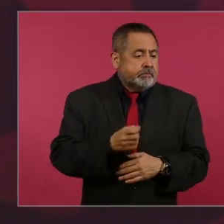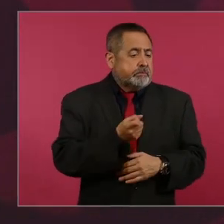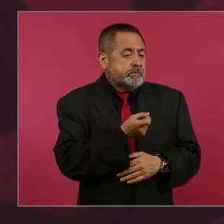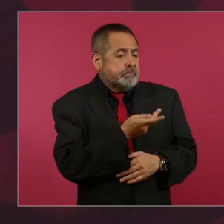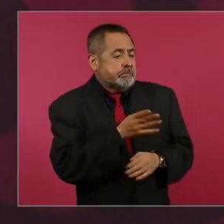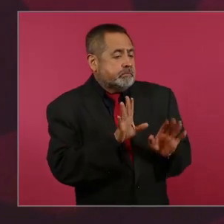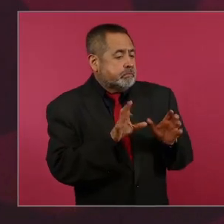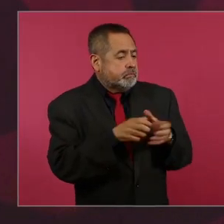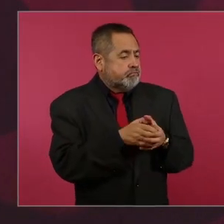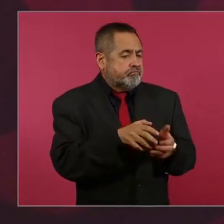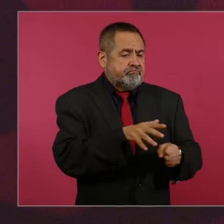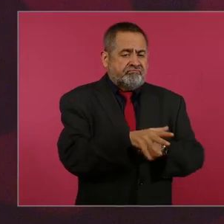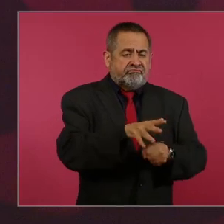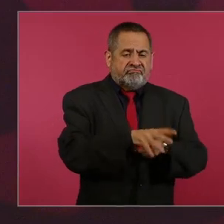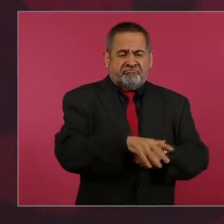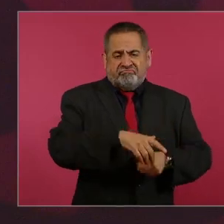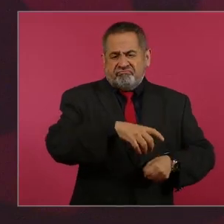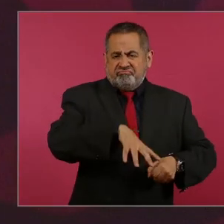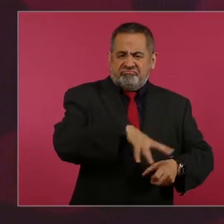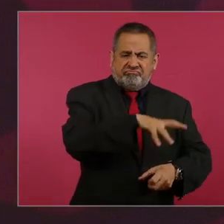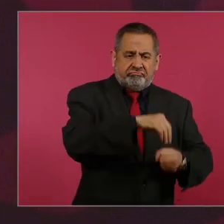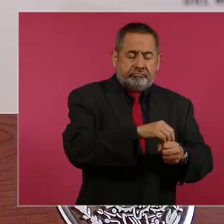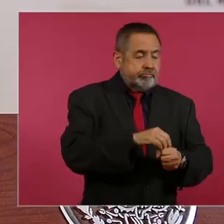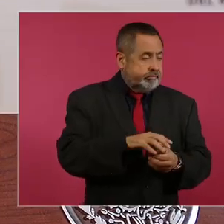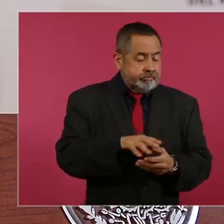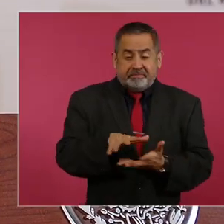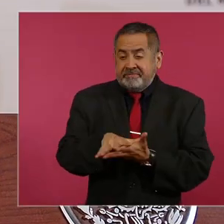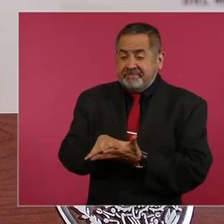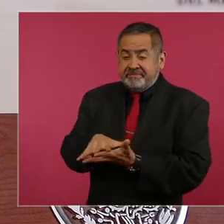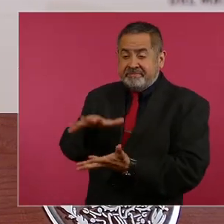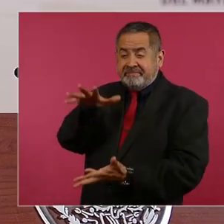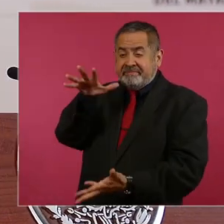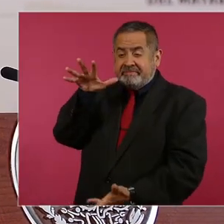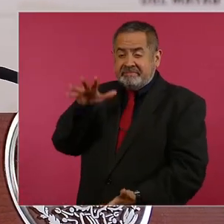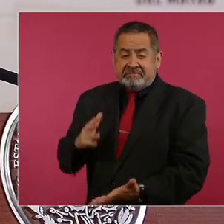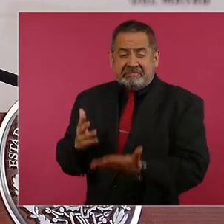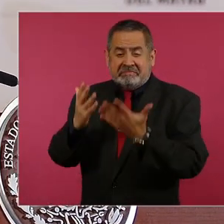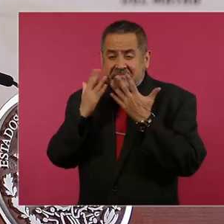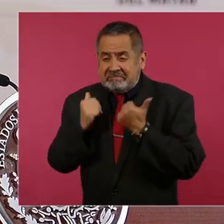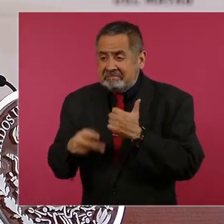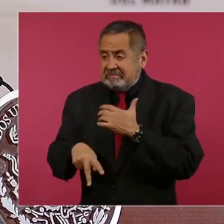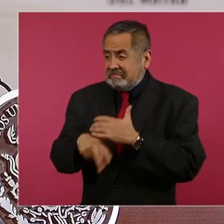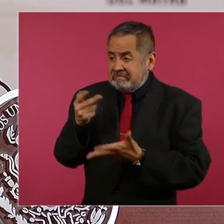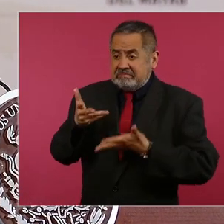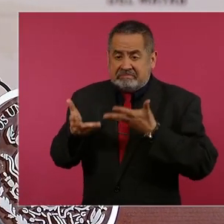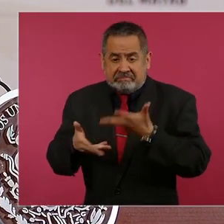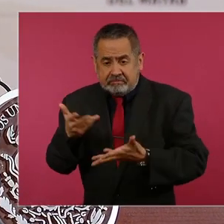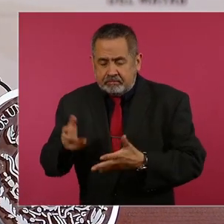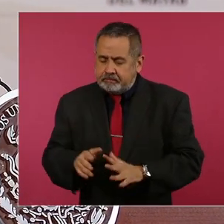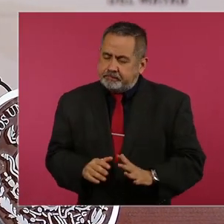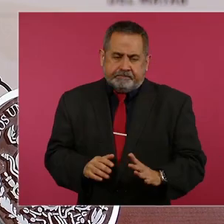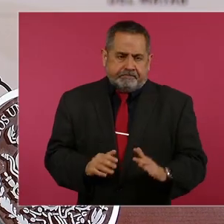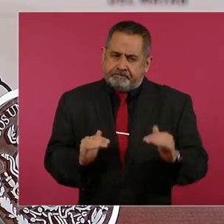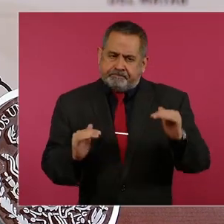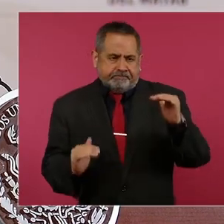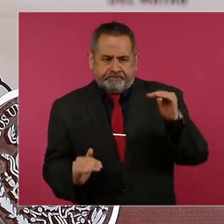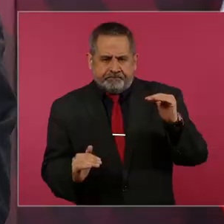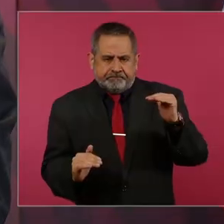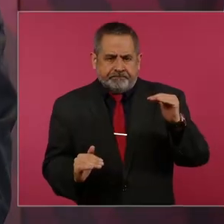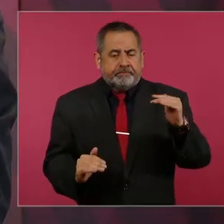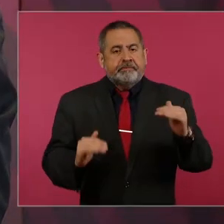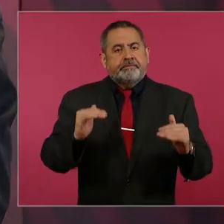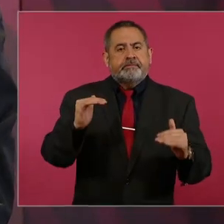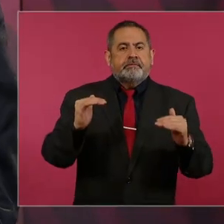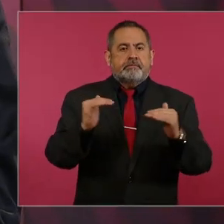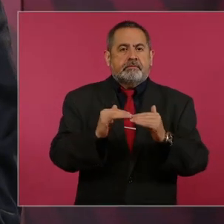lo tienen todo y la mayoría carece hasta de lo más indispensable, si se toma en